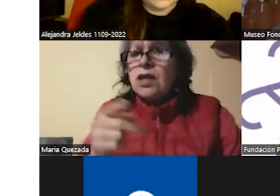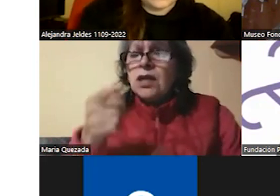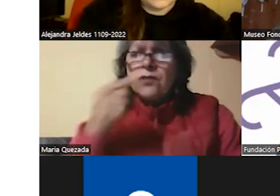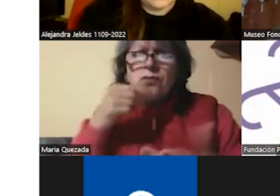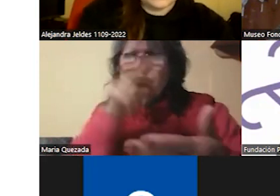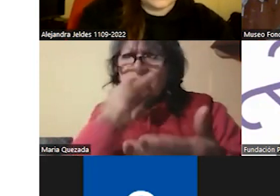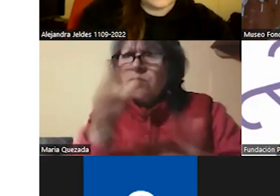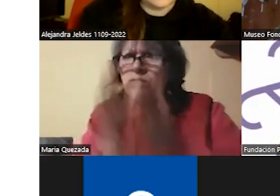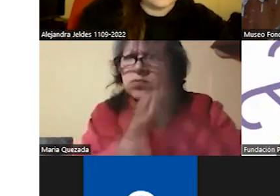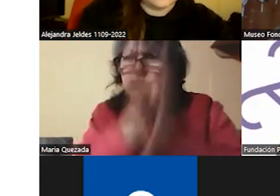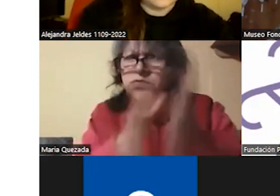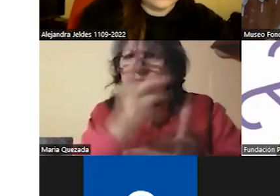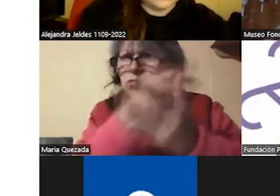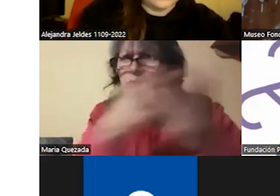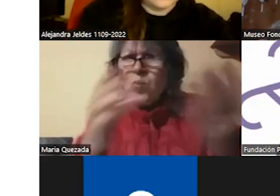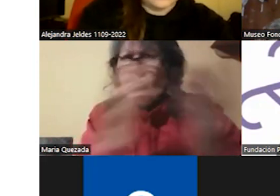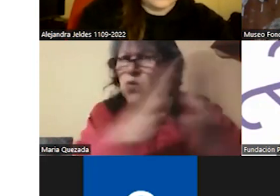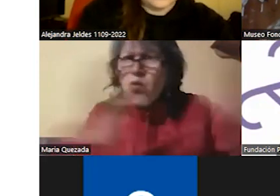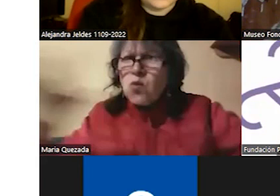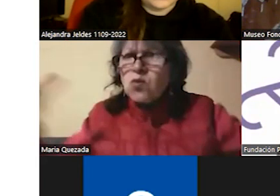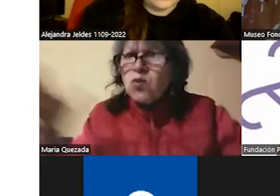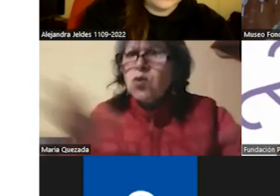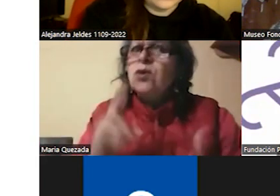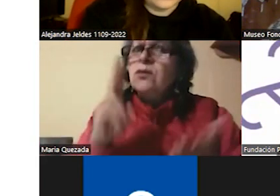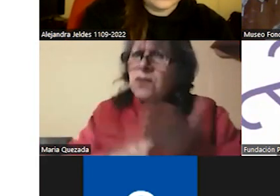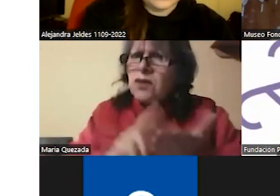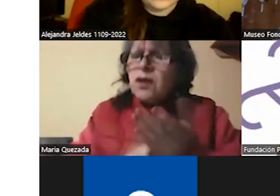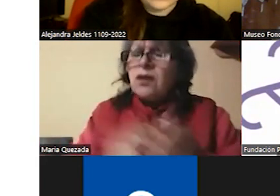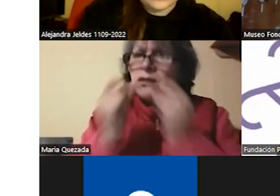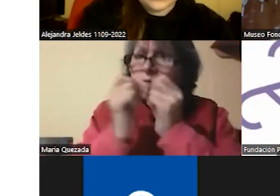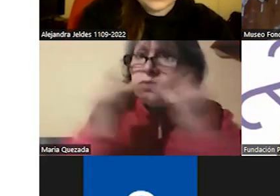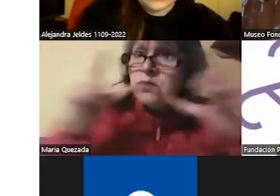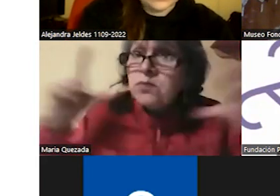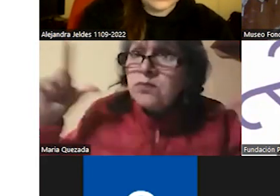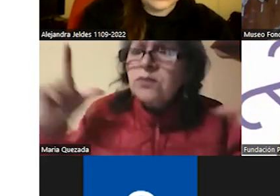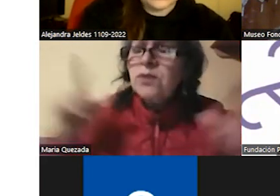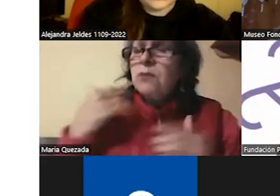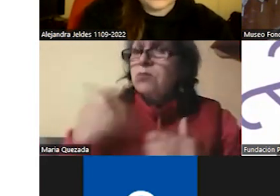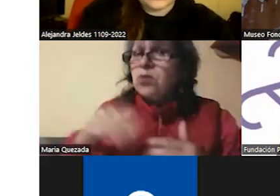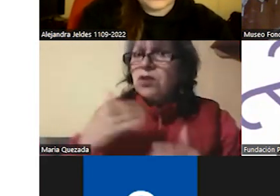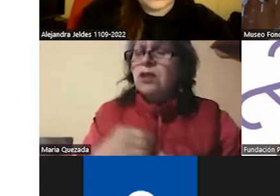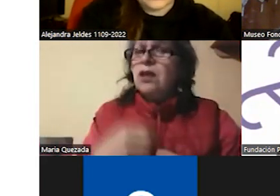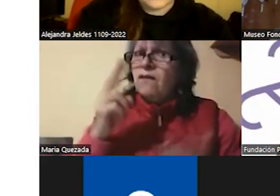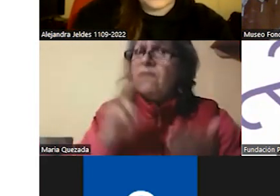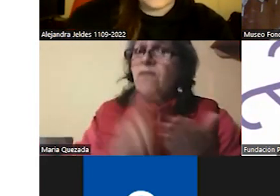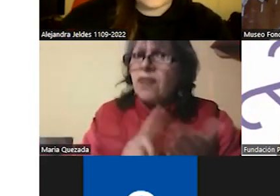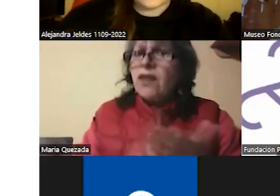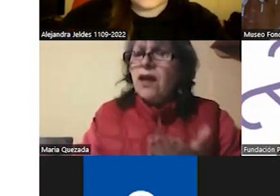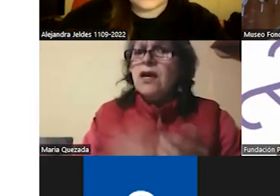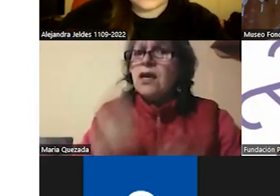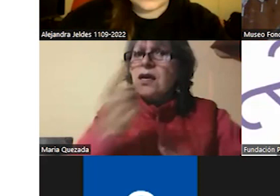Ah, perfecto, dale. Yo he estado viendo todo lo que están diciendo ustedes y es verdad, es muy interesante. Estoy muy